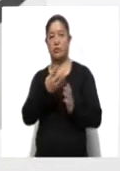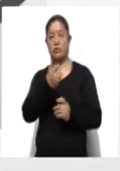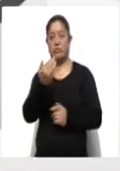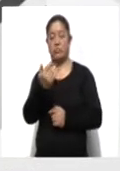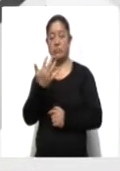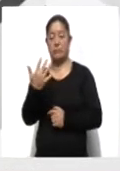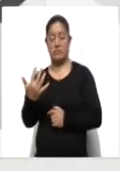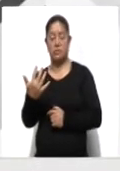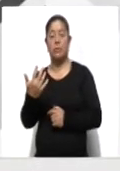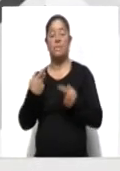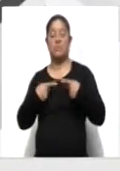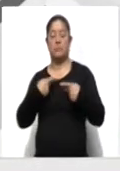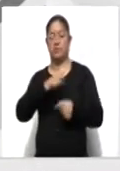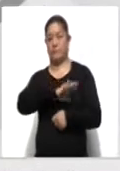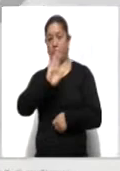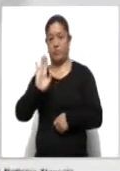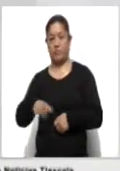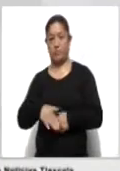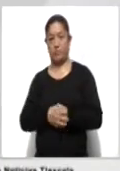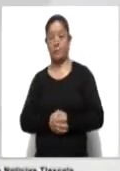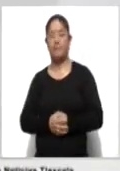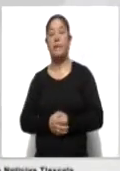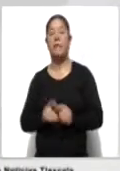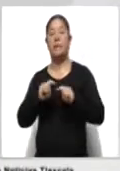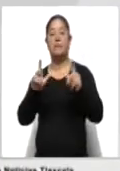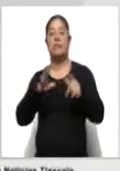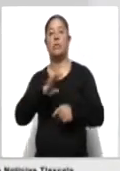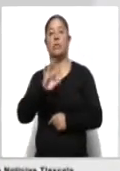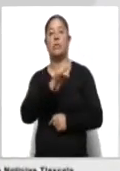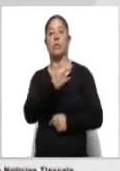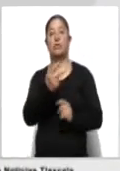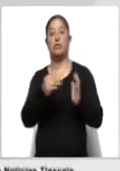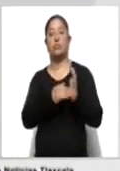2.455 fallecimientos. El estado registra hasta este momento